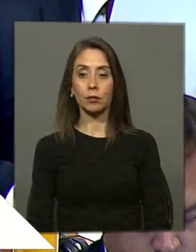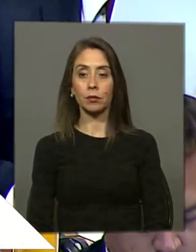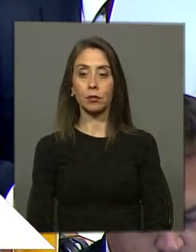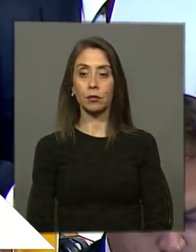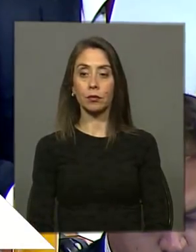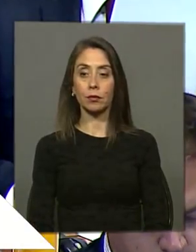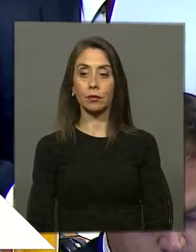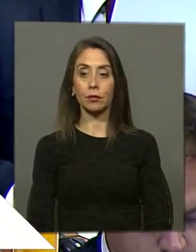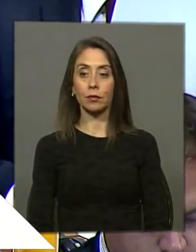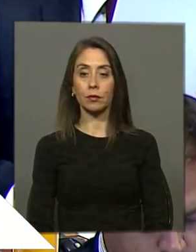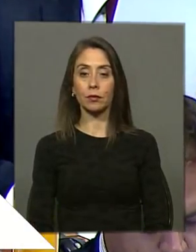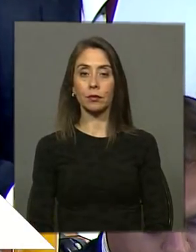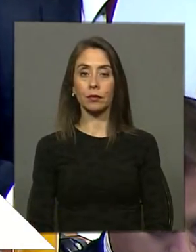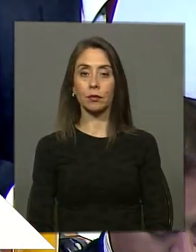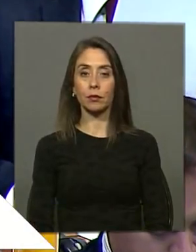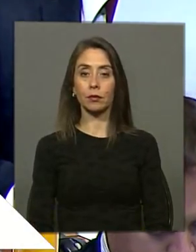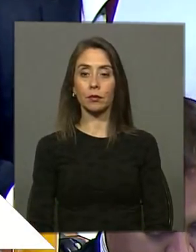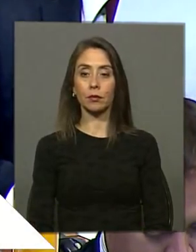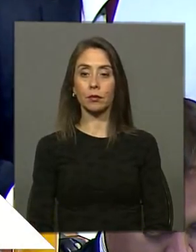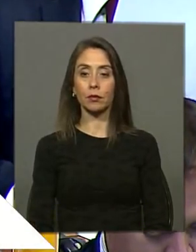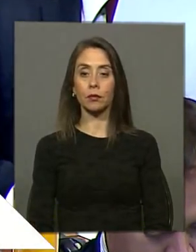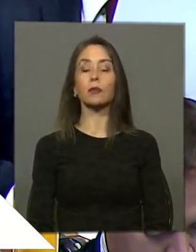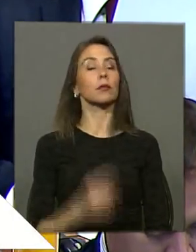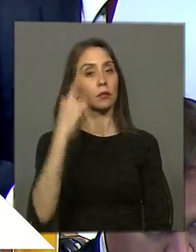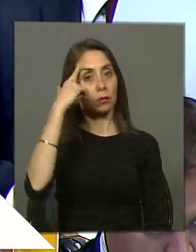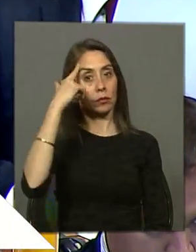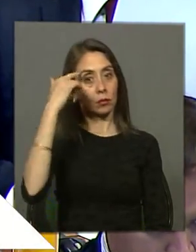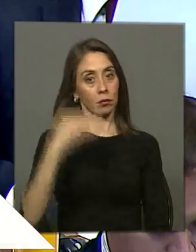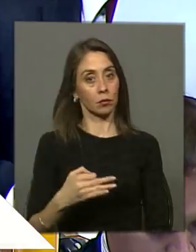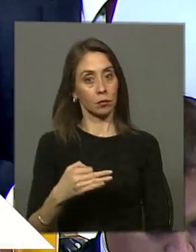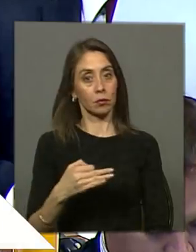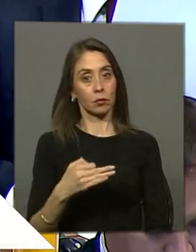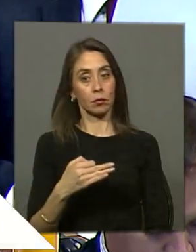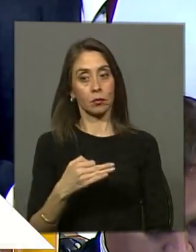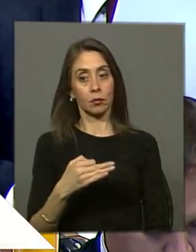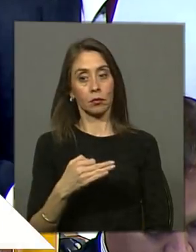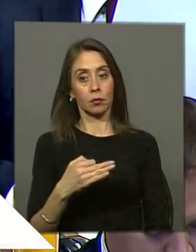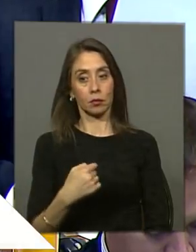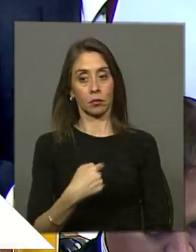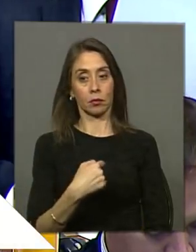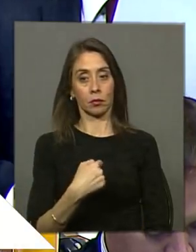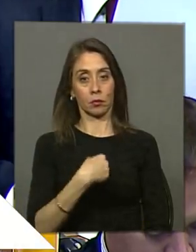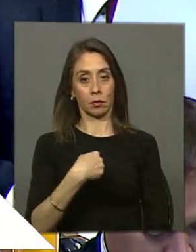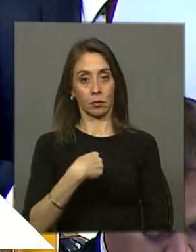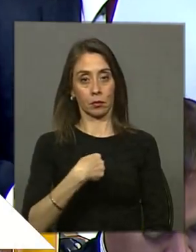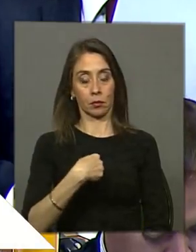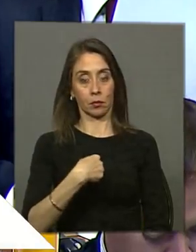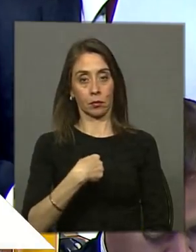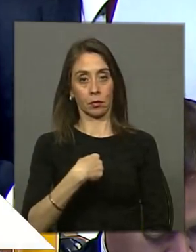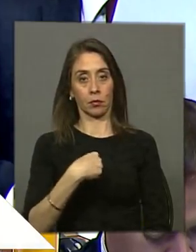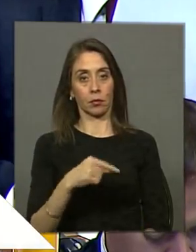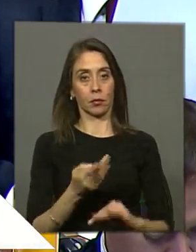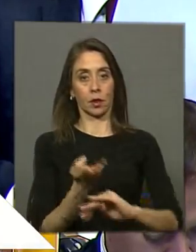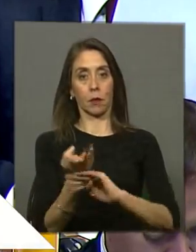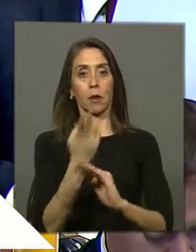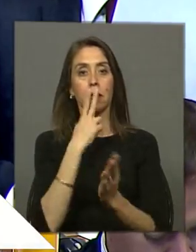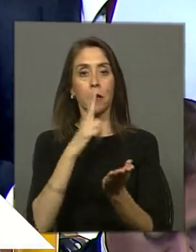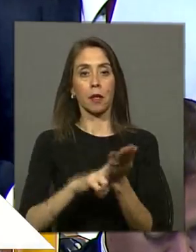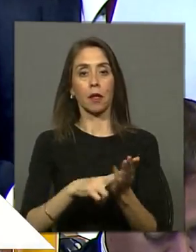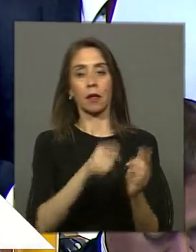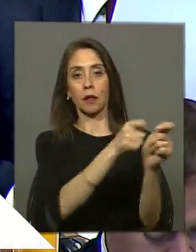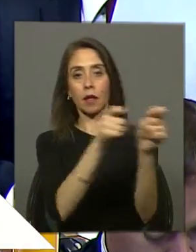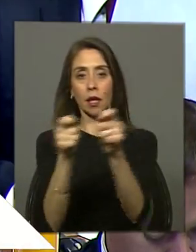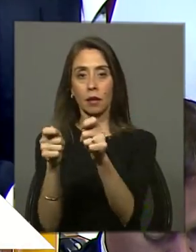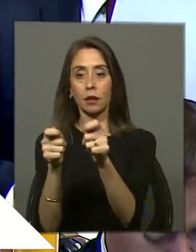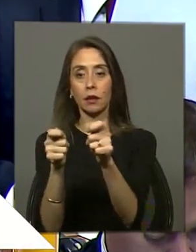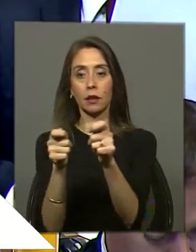la convicción total del que suscribe y solicite el oficio del